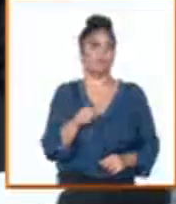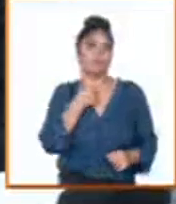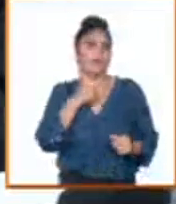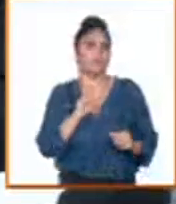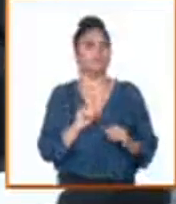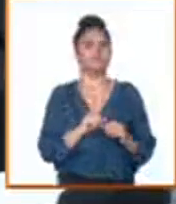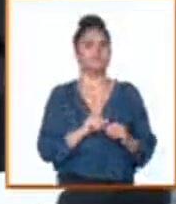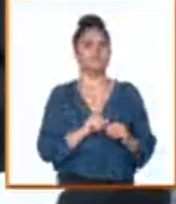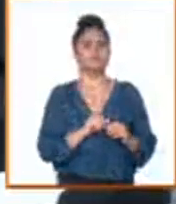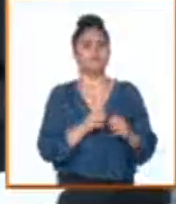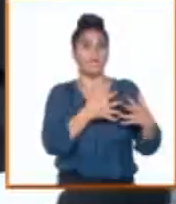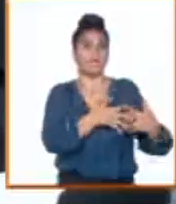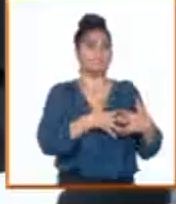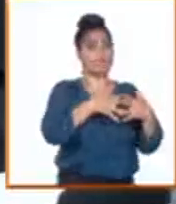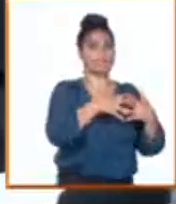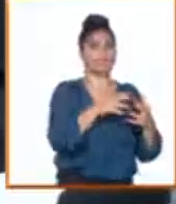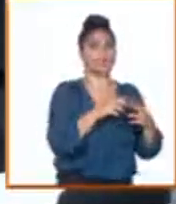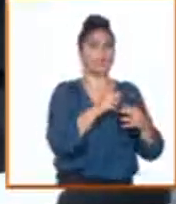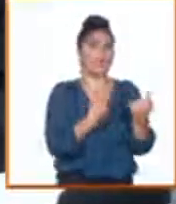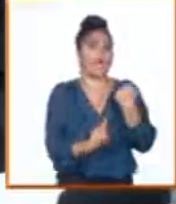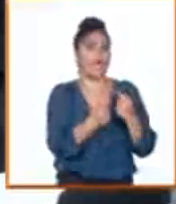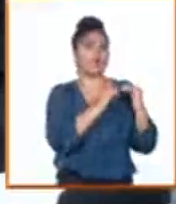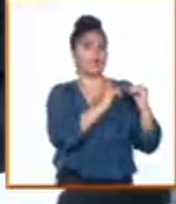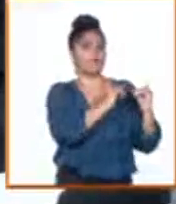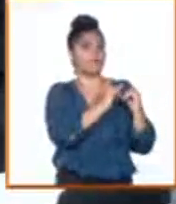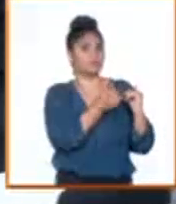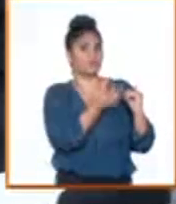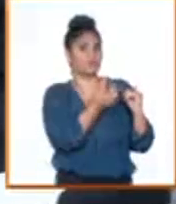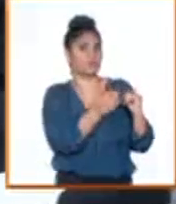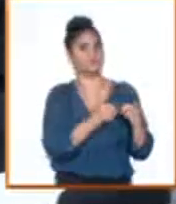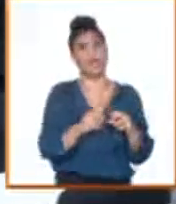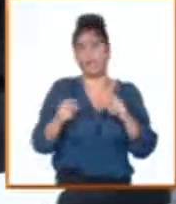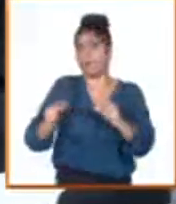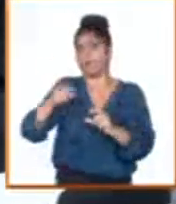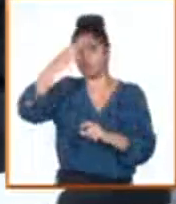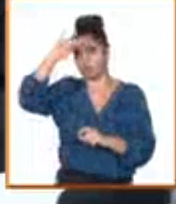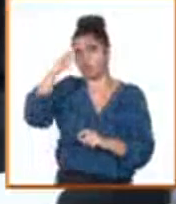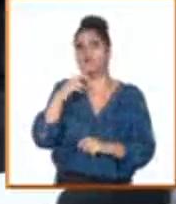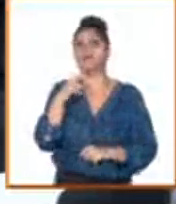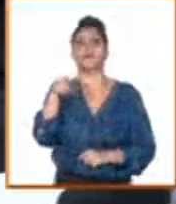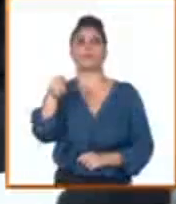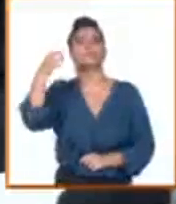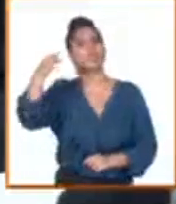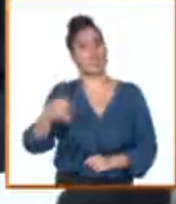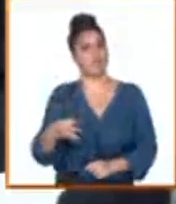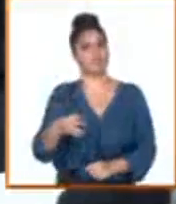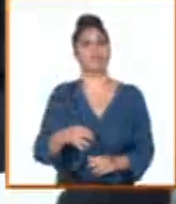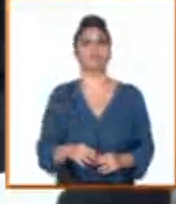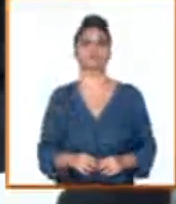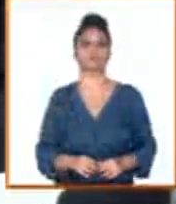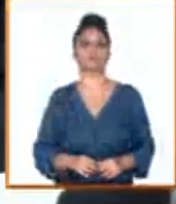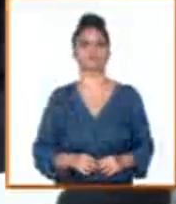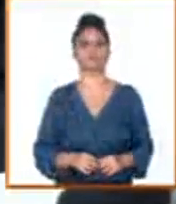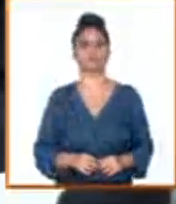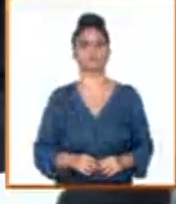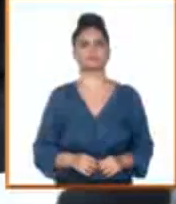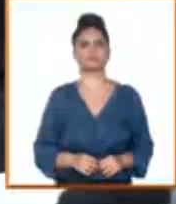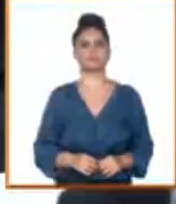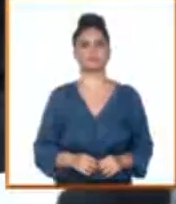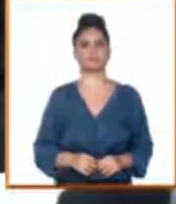ahora mismo en transformación para el siglo XXI. No solamente transformarse, sino transformarlo